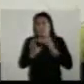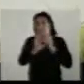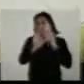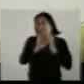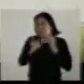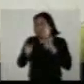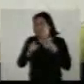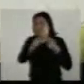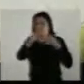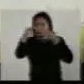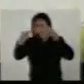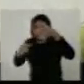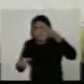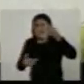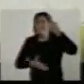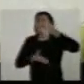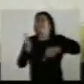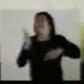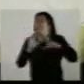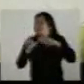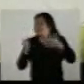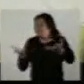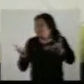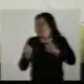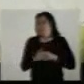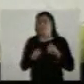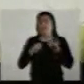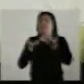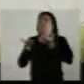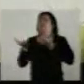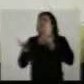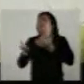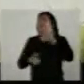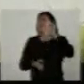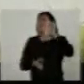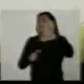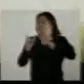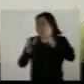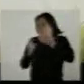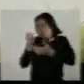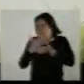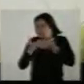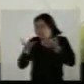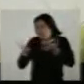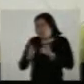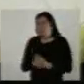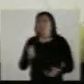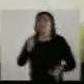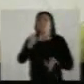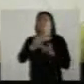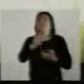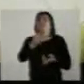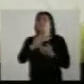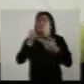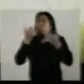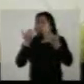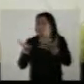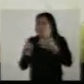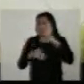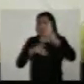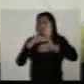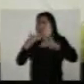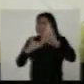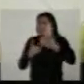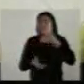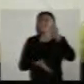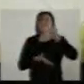vivienda, transporte, etcétera, qué se va a hacer para atender los derechos de las personas con discapacidad y garantizarlos en